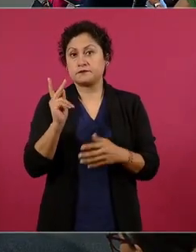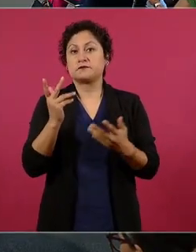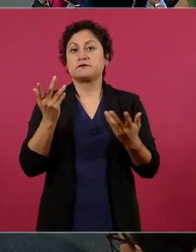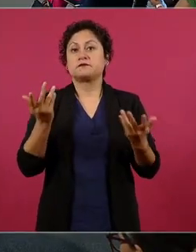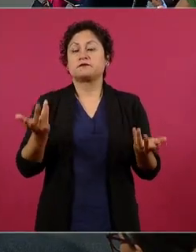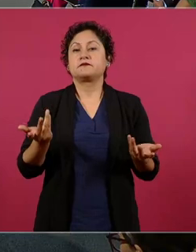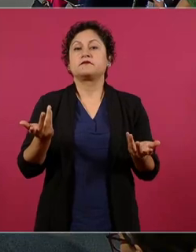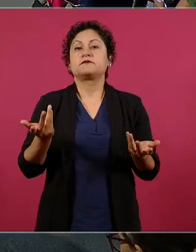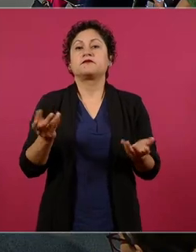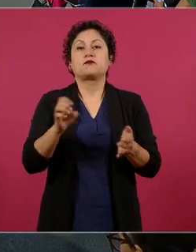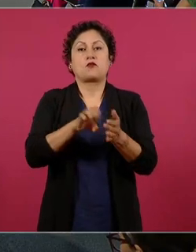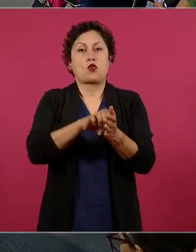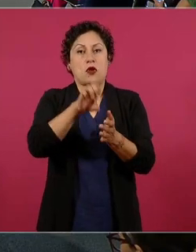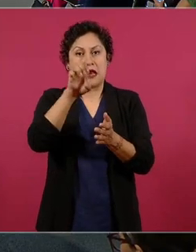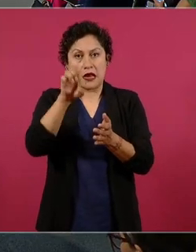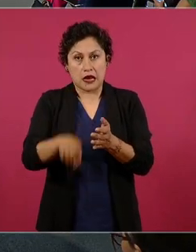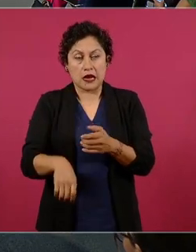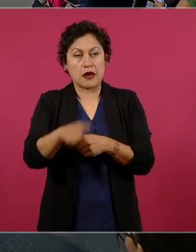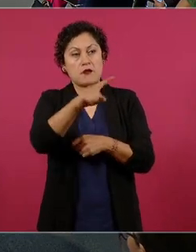profesionales,